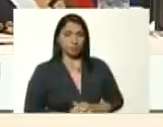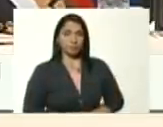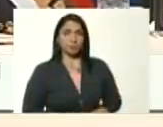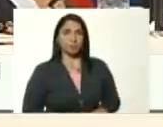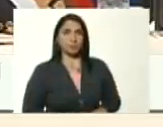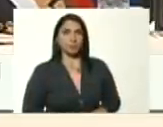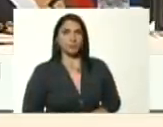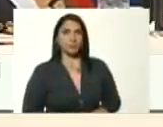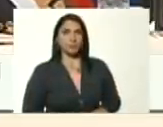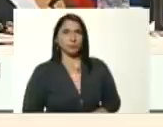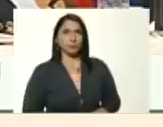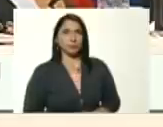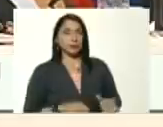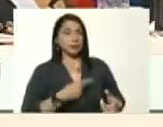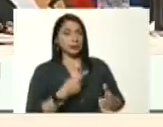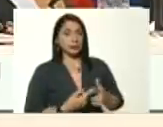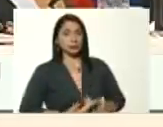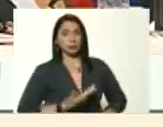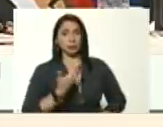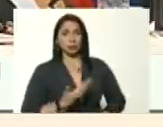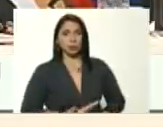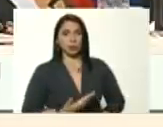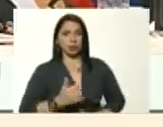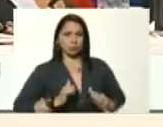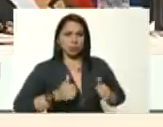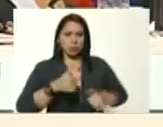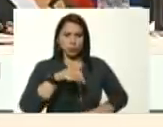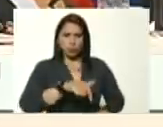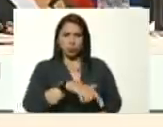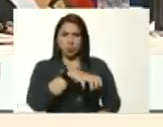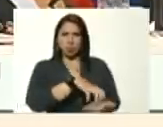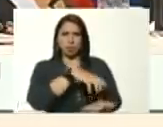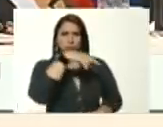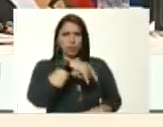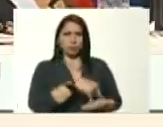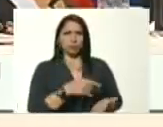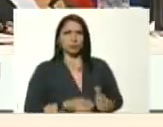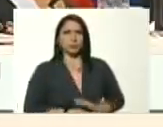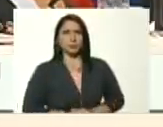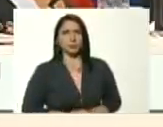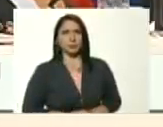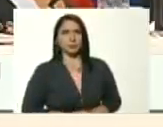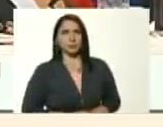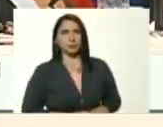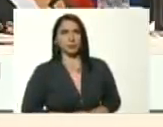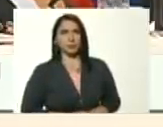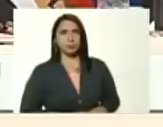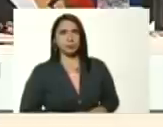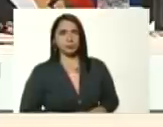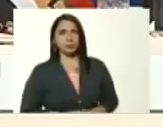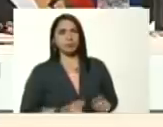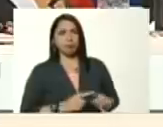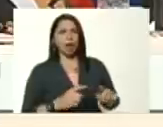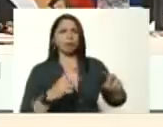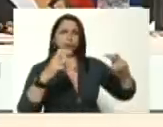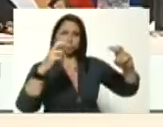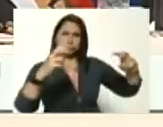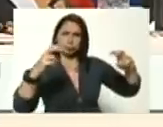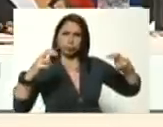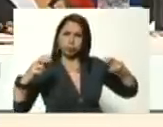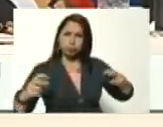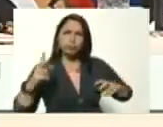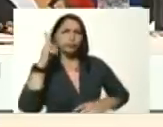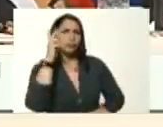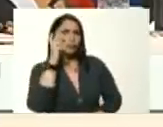entonces es muy importante por eso arrancamos por aquí por cada uno para sentarnos para escucharnos las más